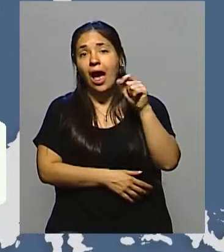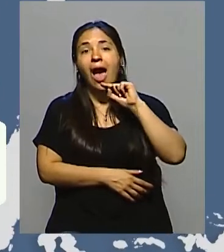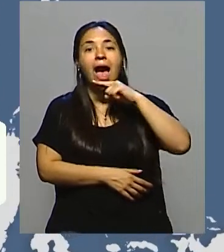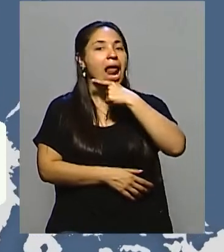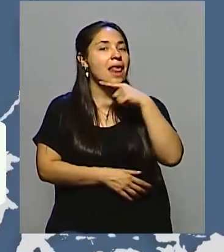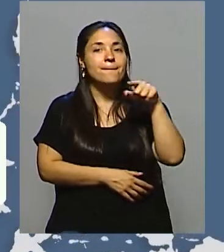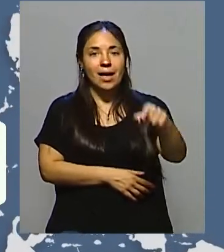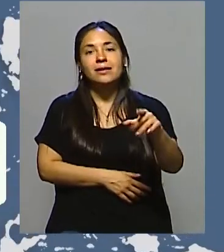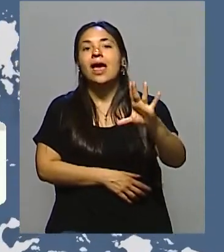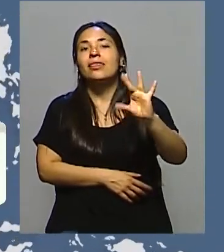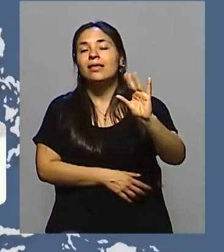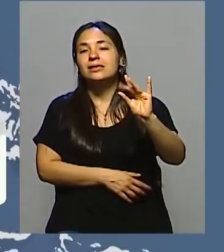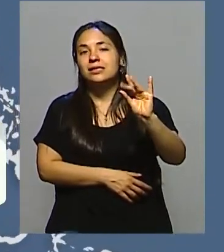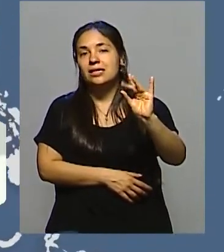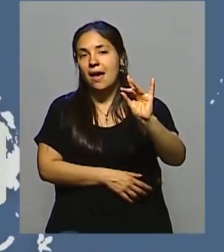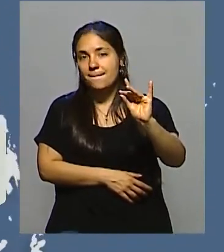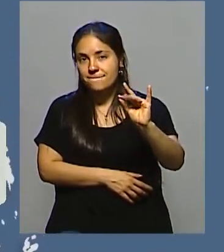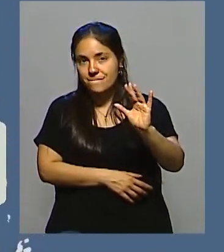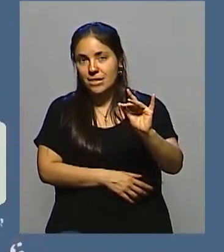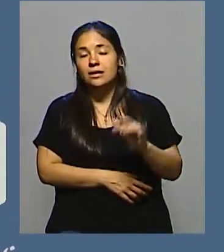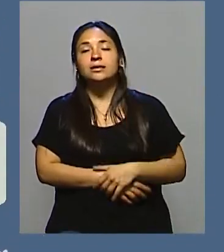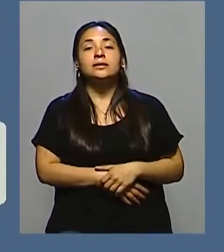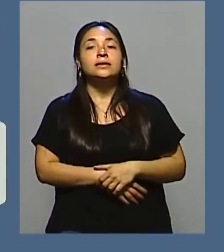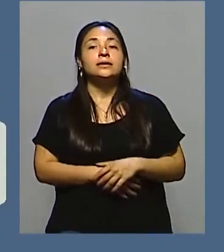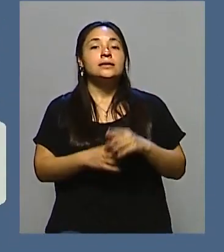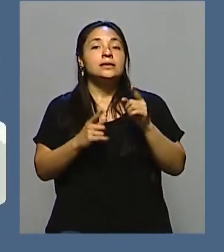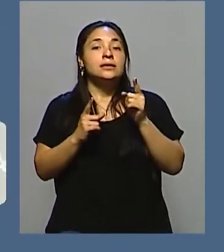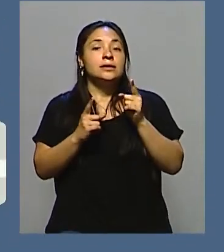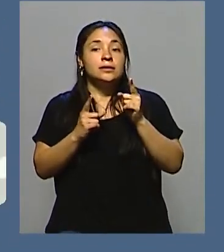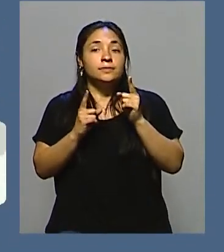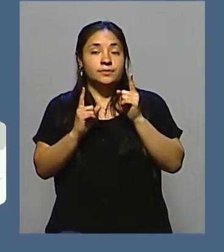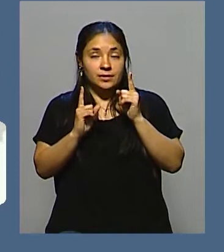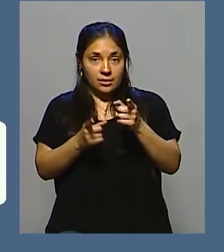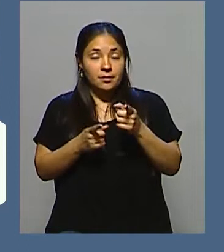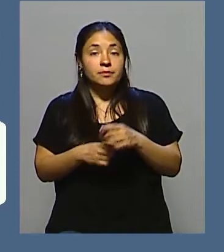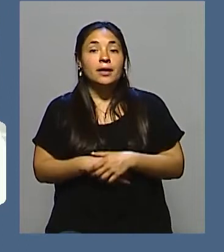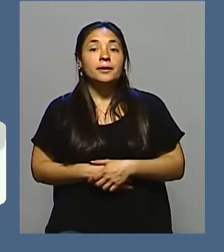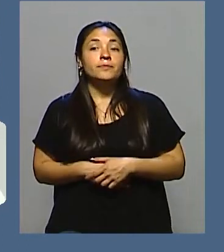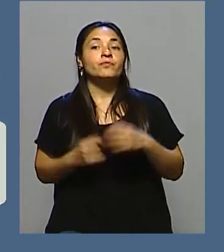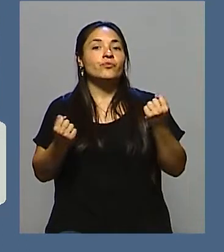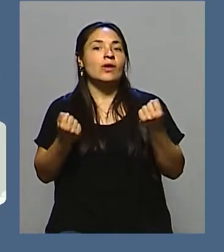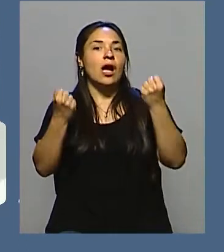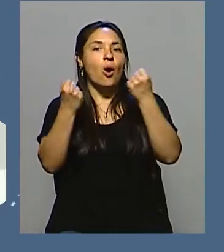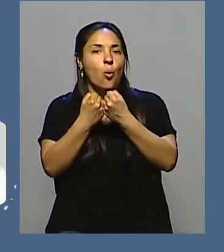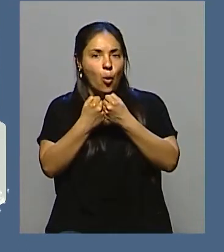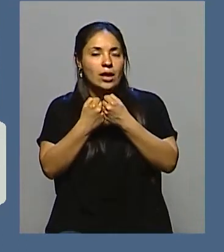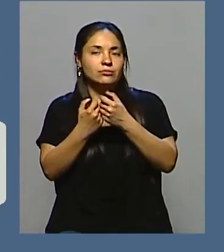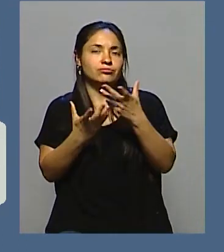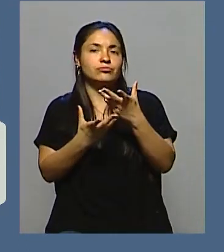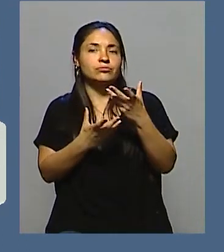en el mes de diciembre y va a acordar prácticamente un sustento, una